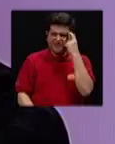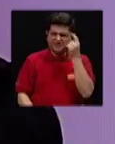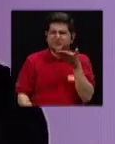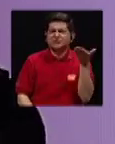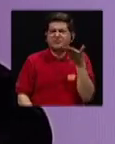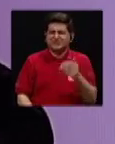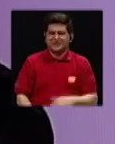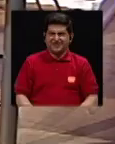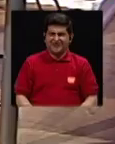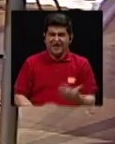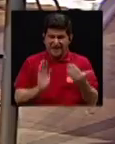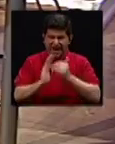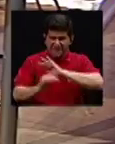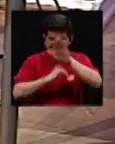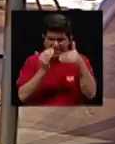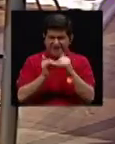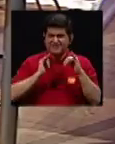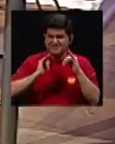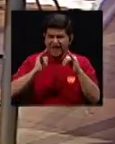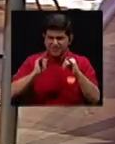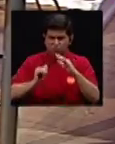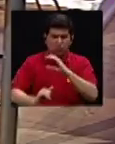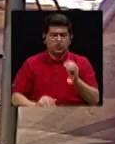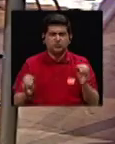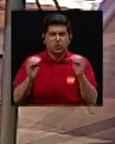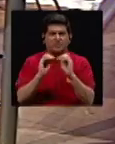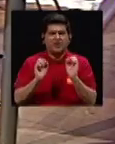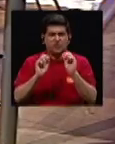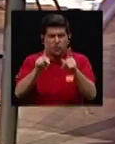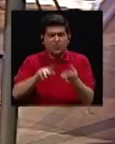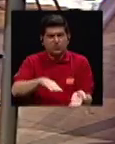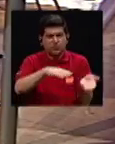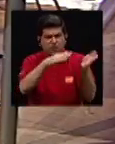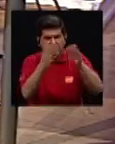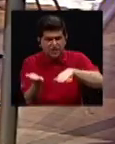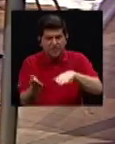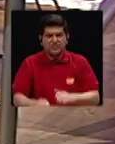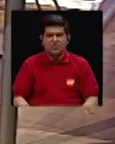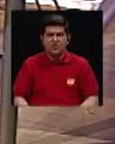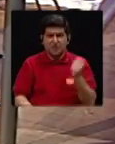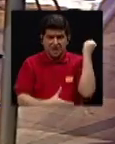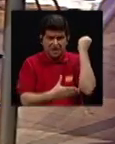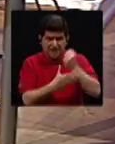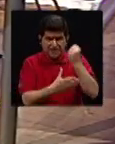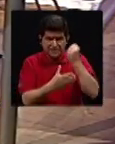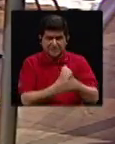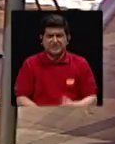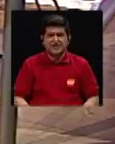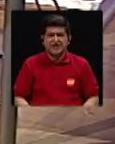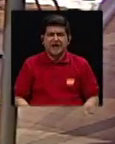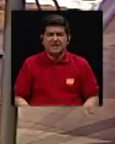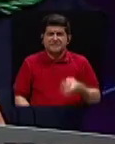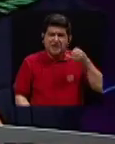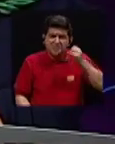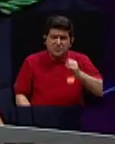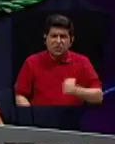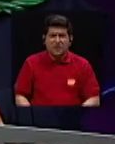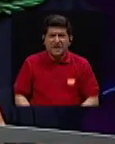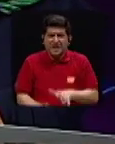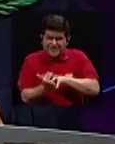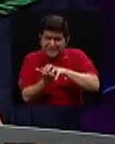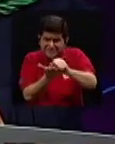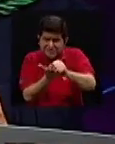ahora qué opina s afa ual o hay más posibilidades de morir este asesinada